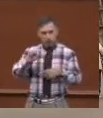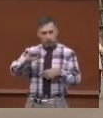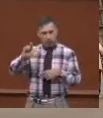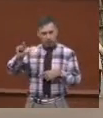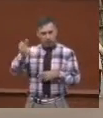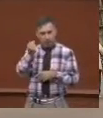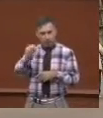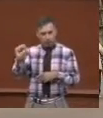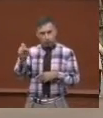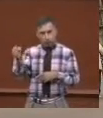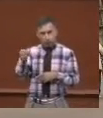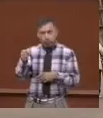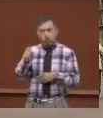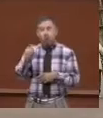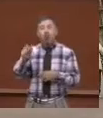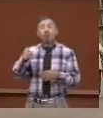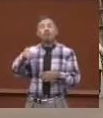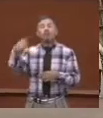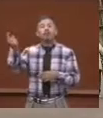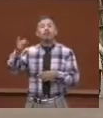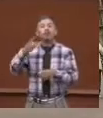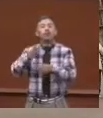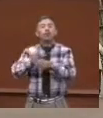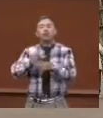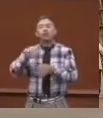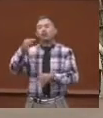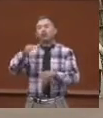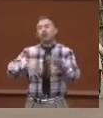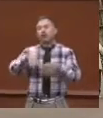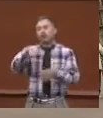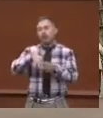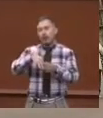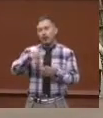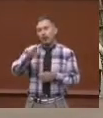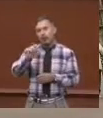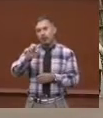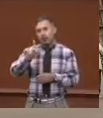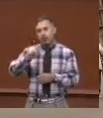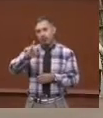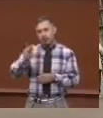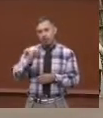fue confirmada por el Tribunal Electoral del Poder Judicial de la Federación.